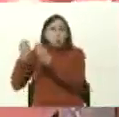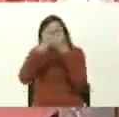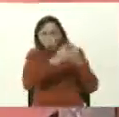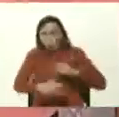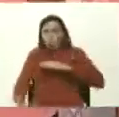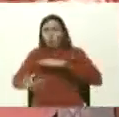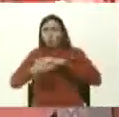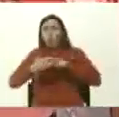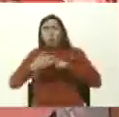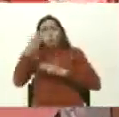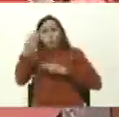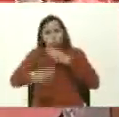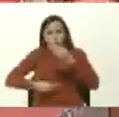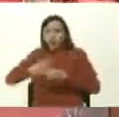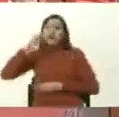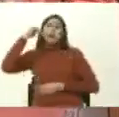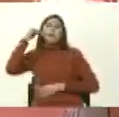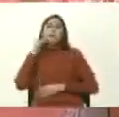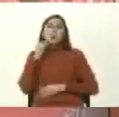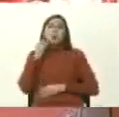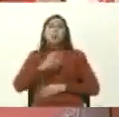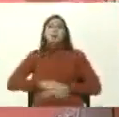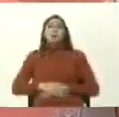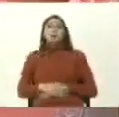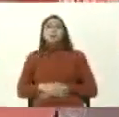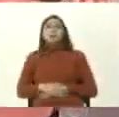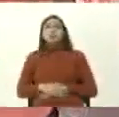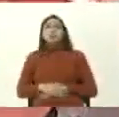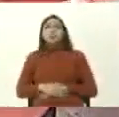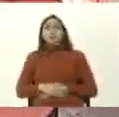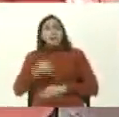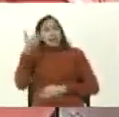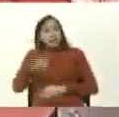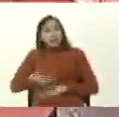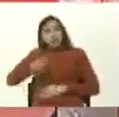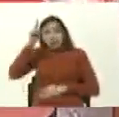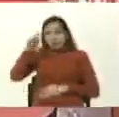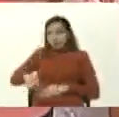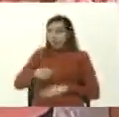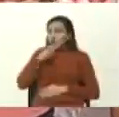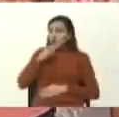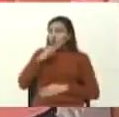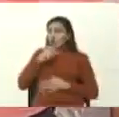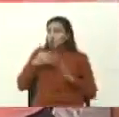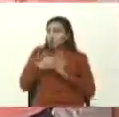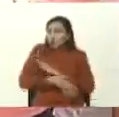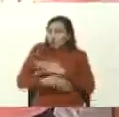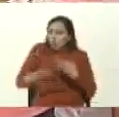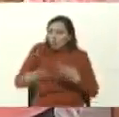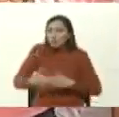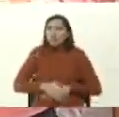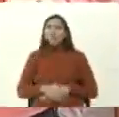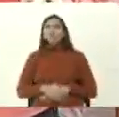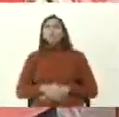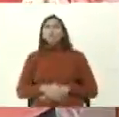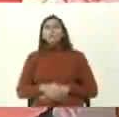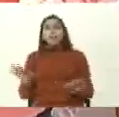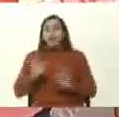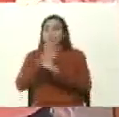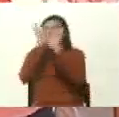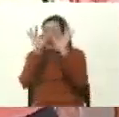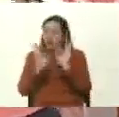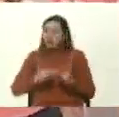de nuestro Bolívar a través de los sistemas electrónicos. Pero es importante también destacar algo, que en la medida de